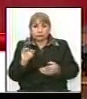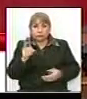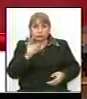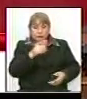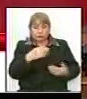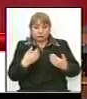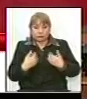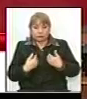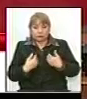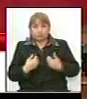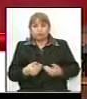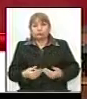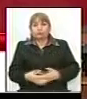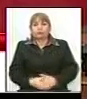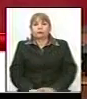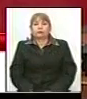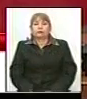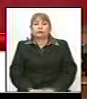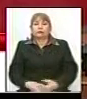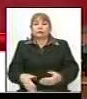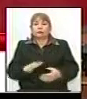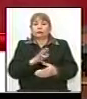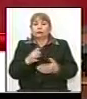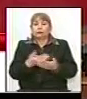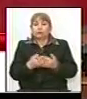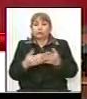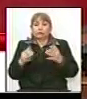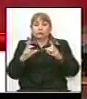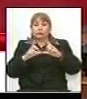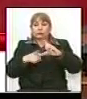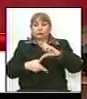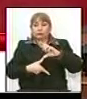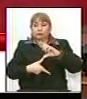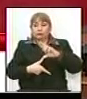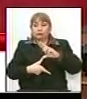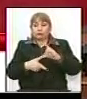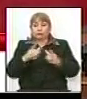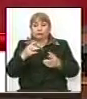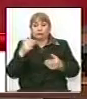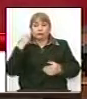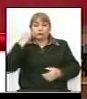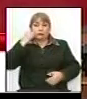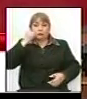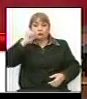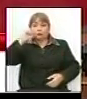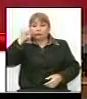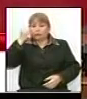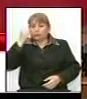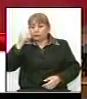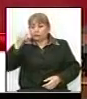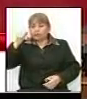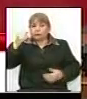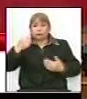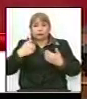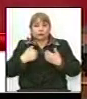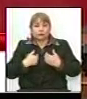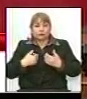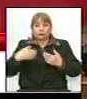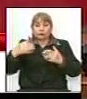tienen a nivel latinoamericano, y en los viajes que ustedes han tenido, y en las redes que